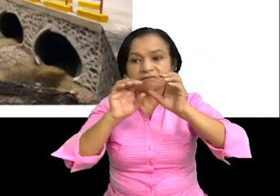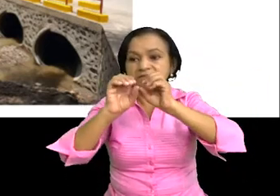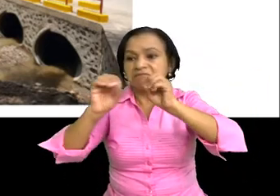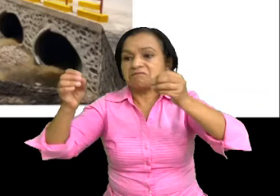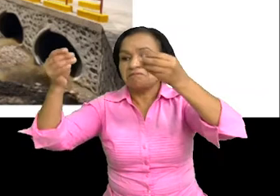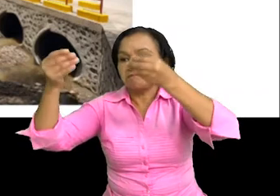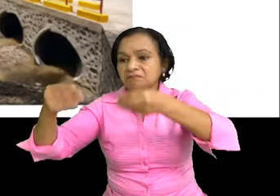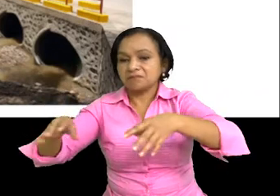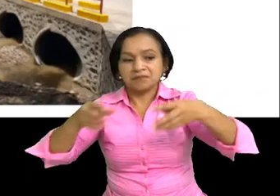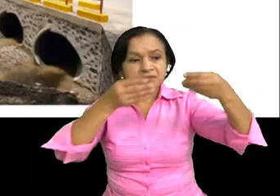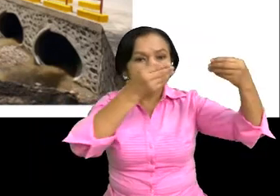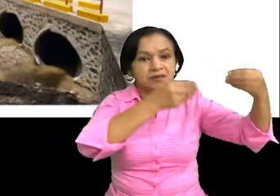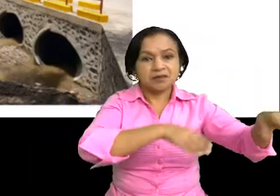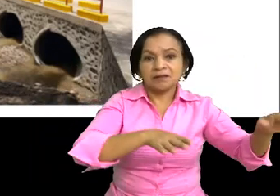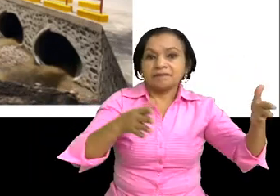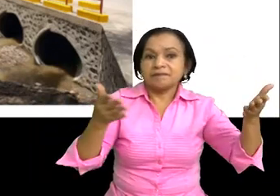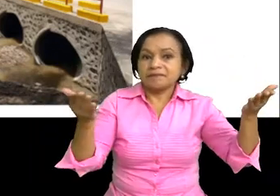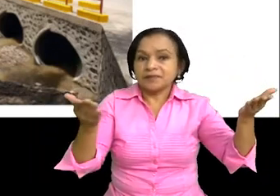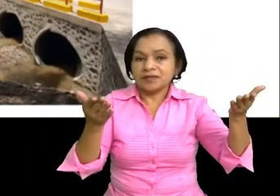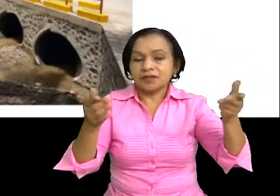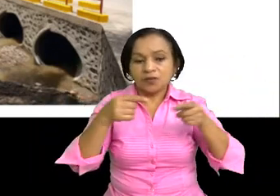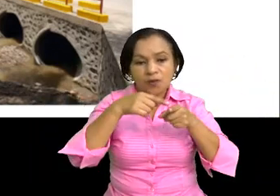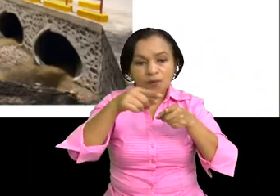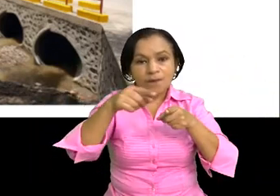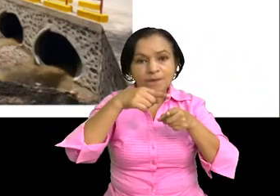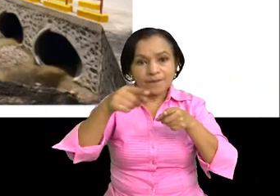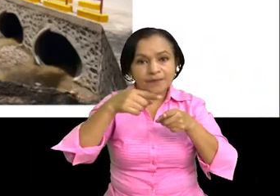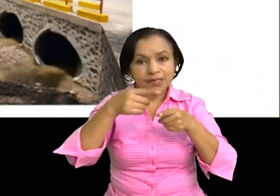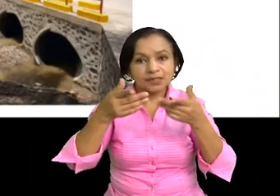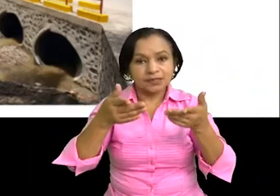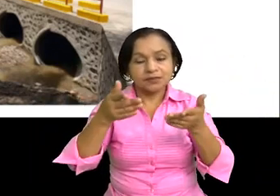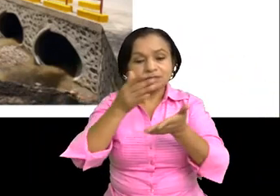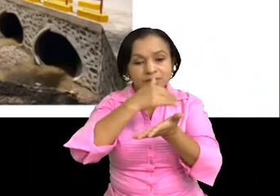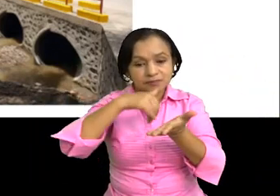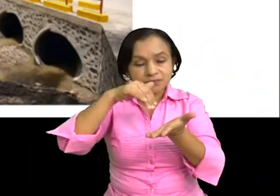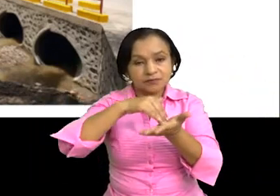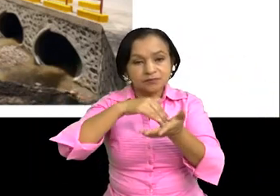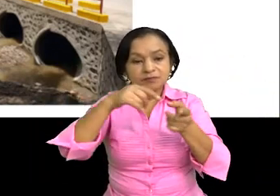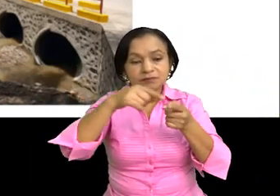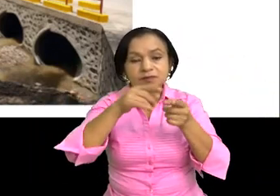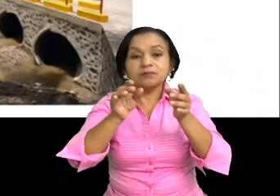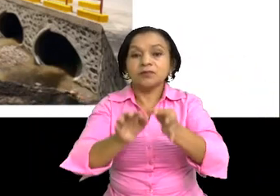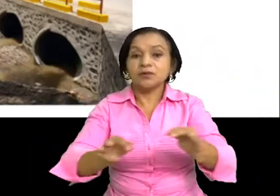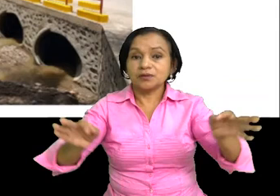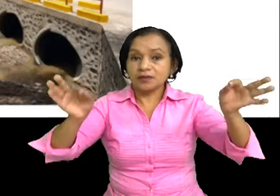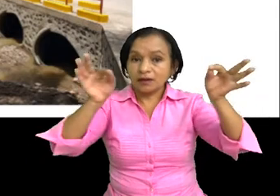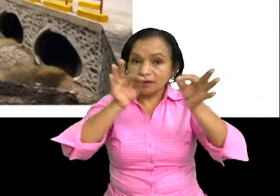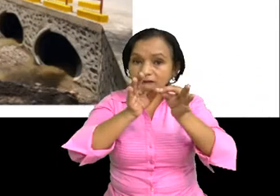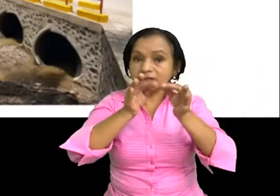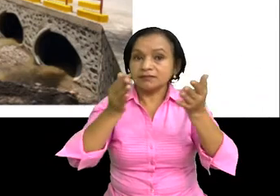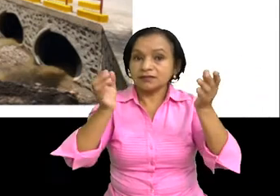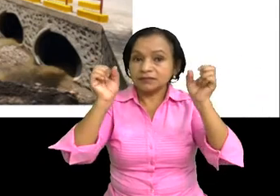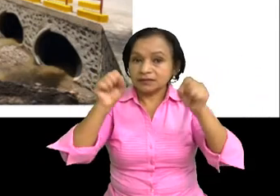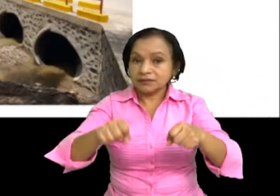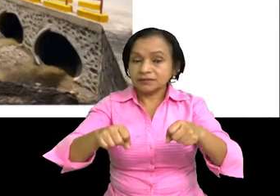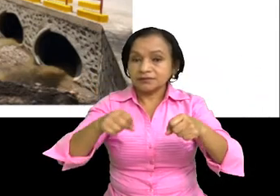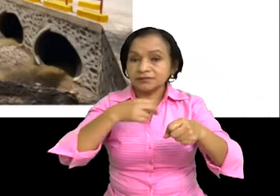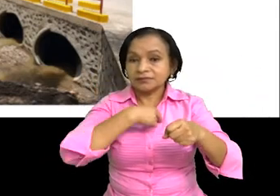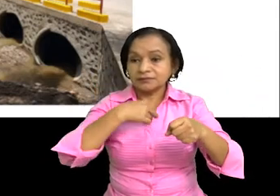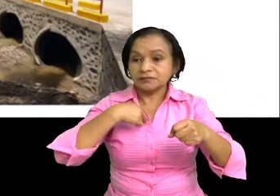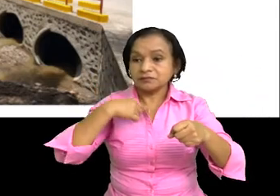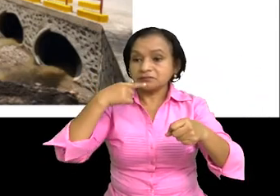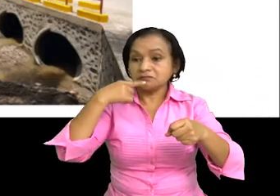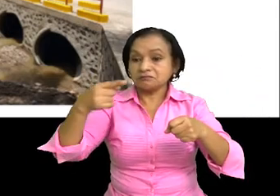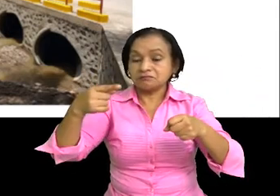con el poblado de Quilalí, un municipio, una cabecera municipal muy importante, amenazada, digamos, porque